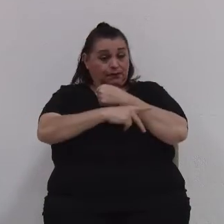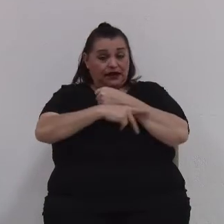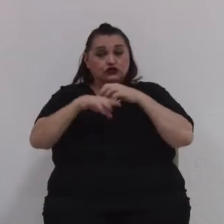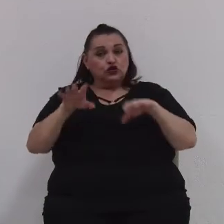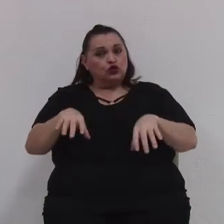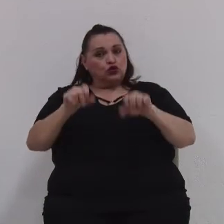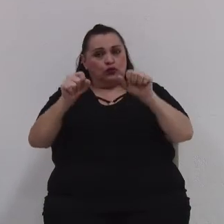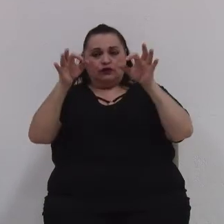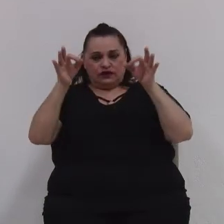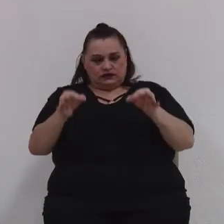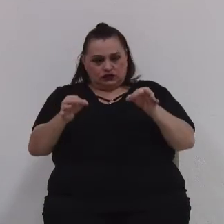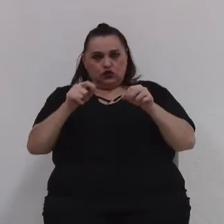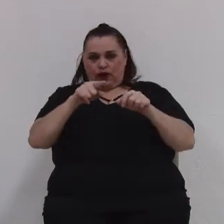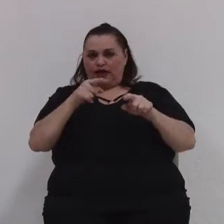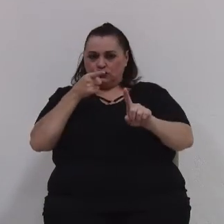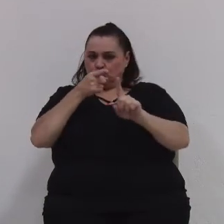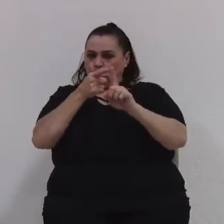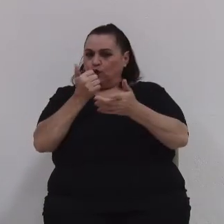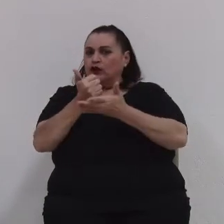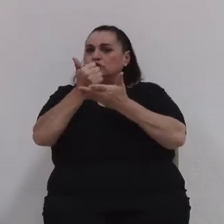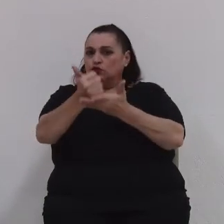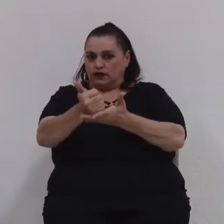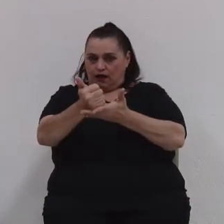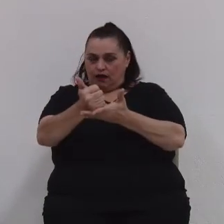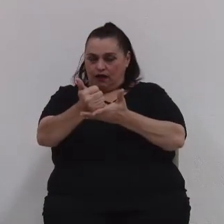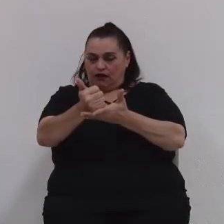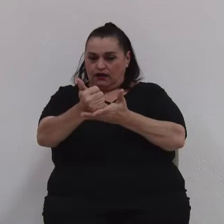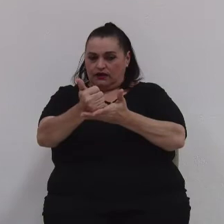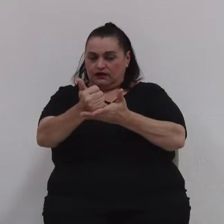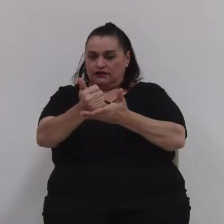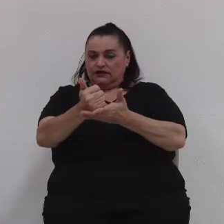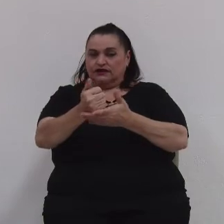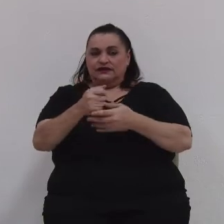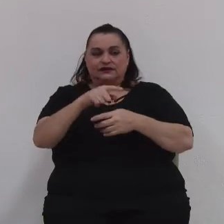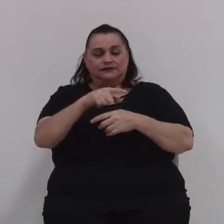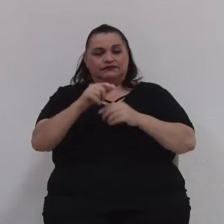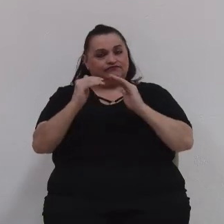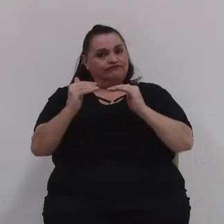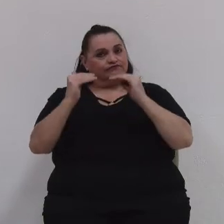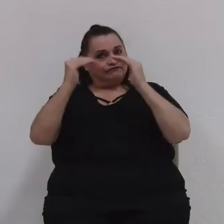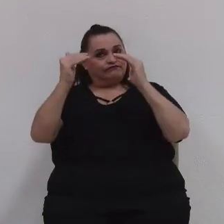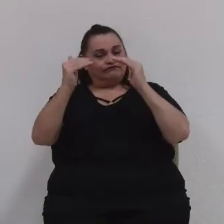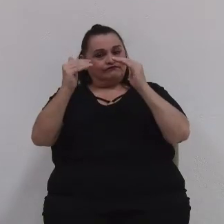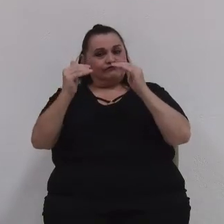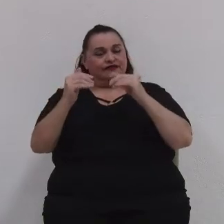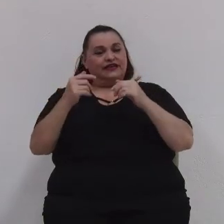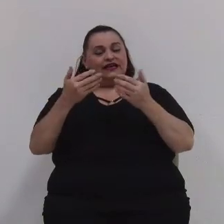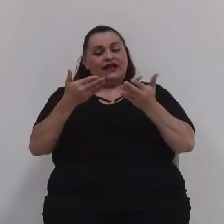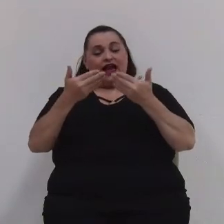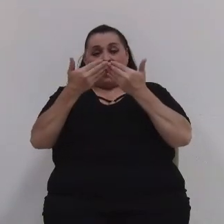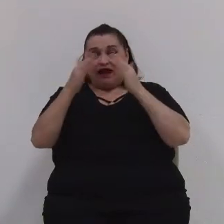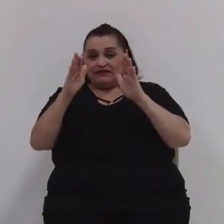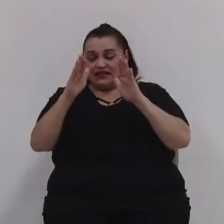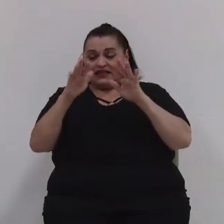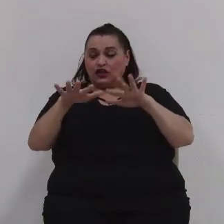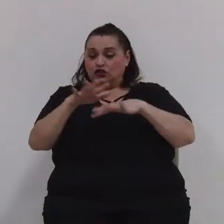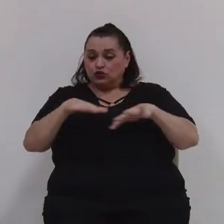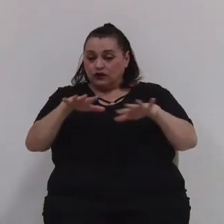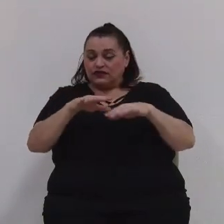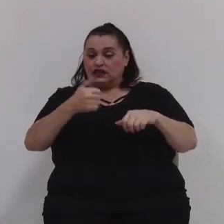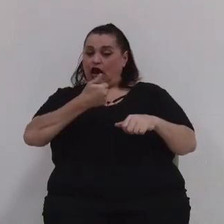importante en eso, que va a ayudar a la circulación de élites y evitar la entronización de